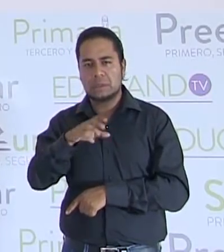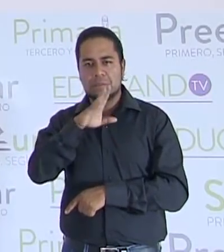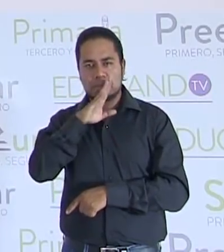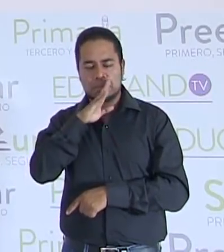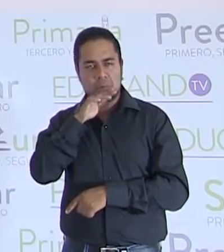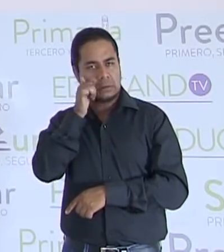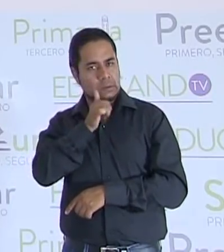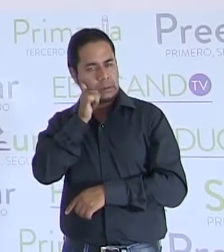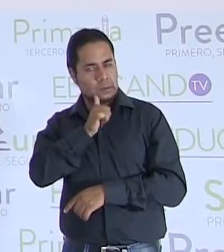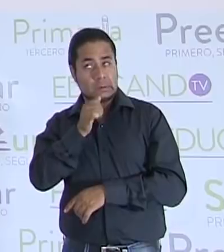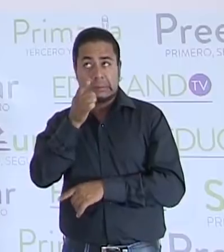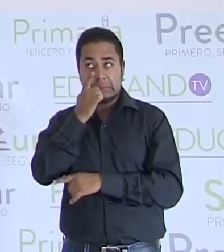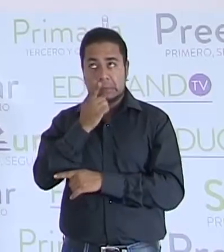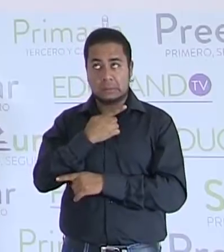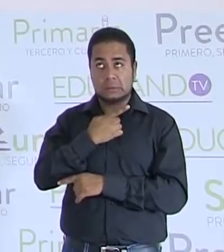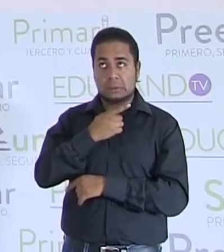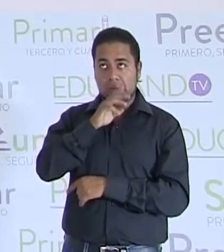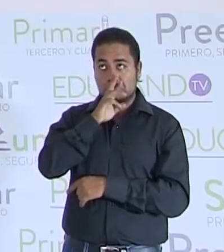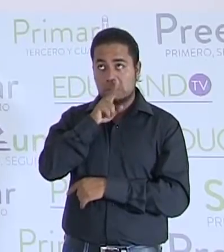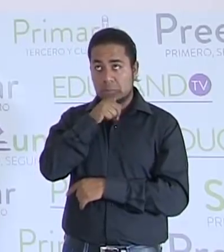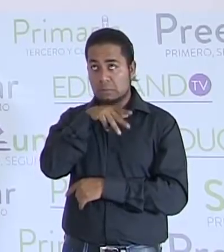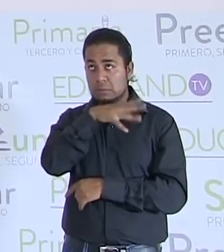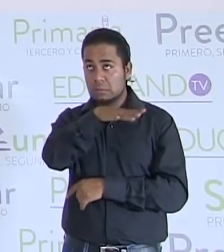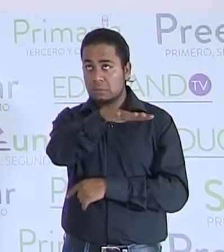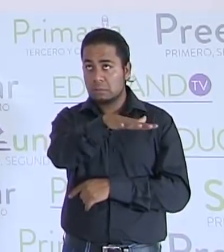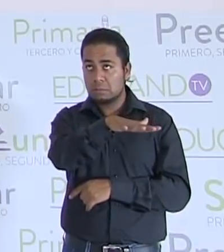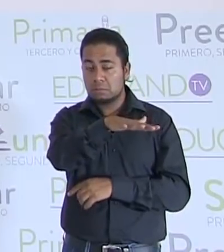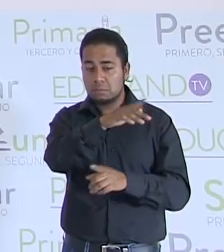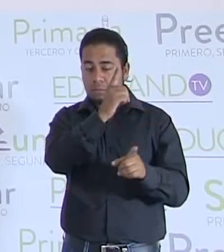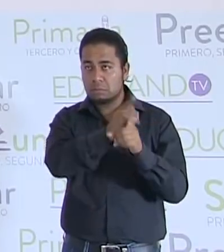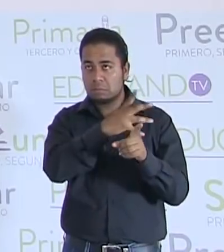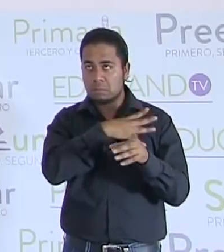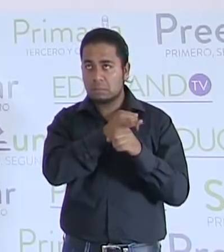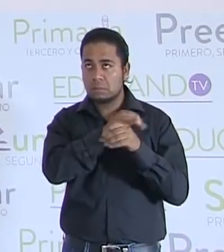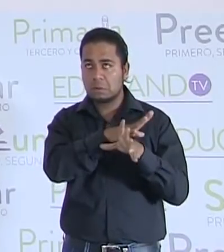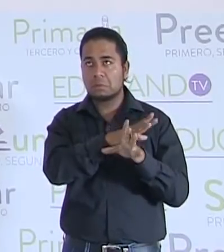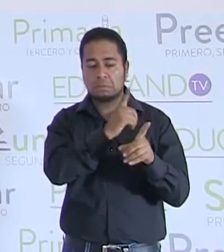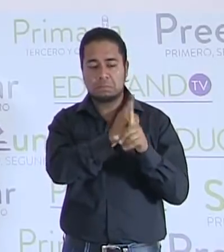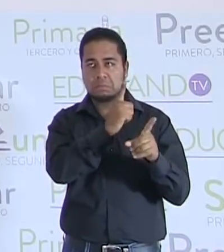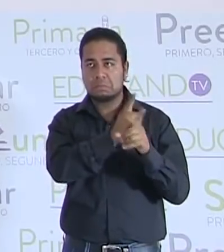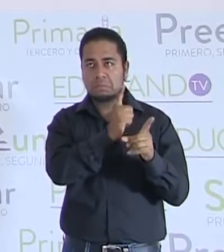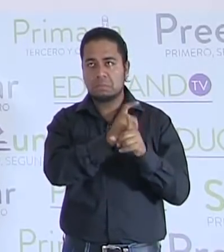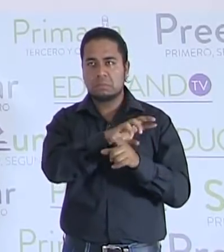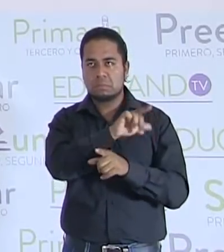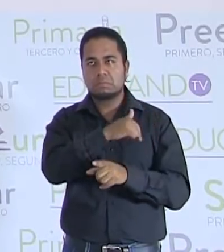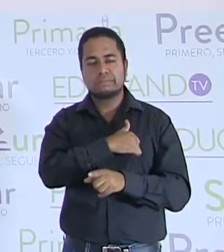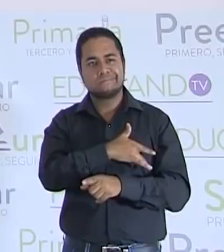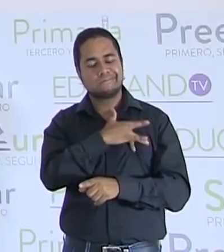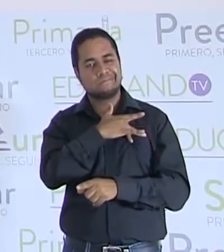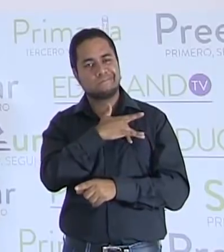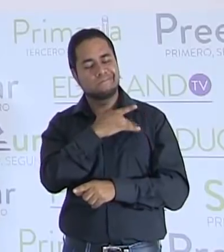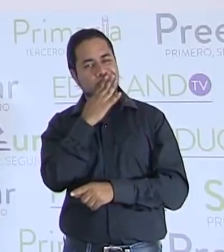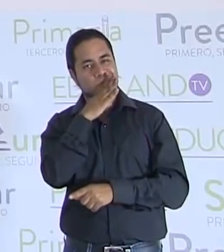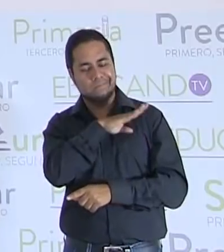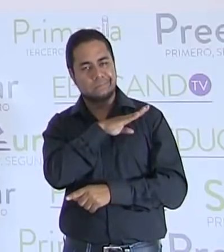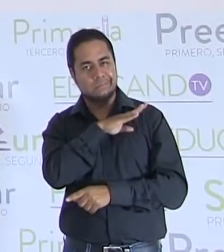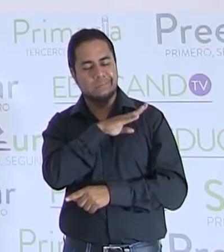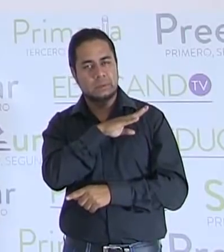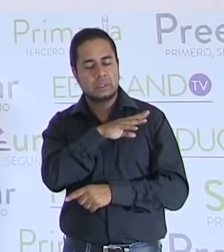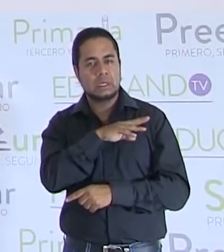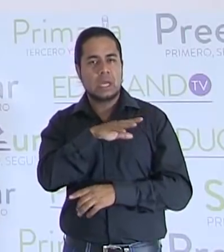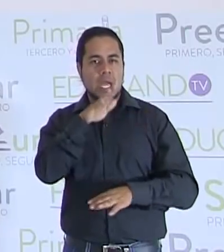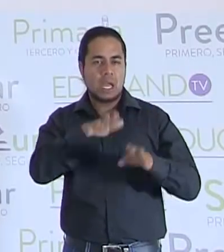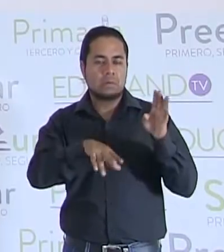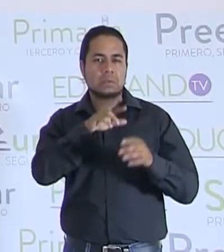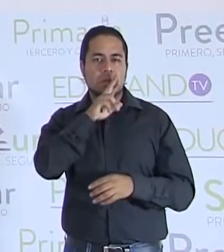me decía, mejor que no andes buscando, porque si buscas información vas a encontrarla y te vas a sentir mal. Entonces, a